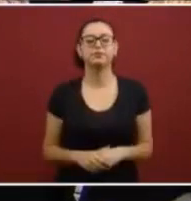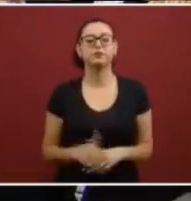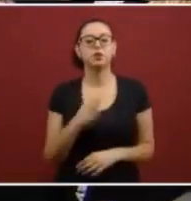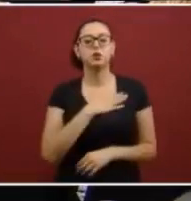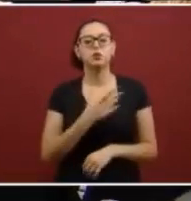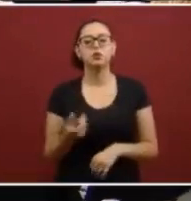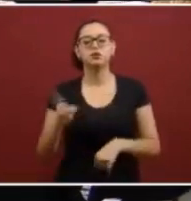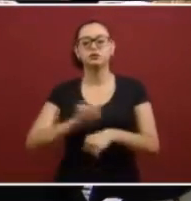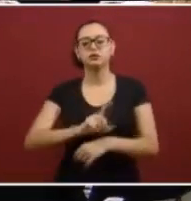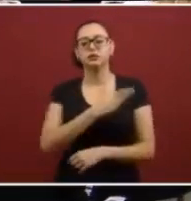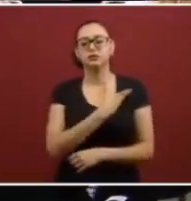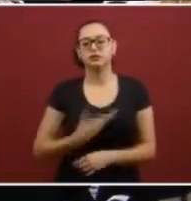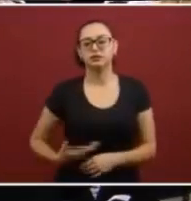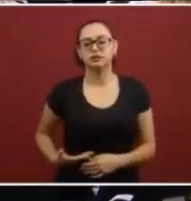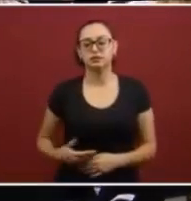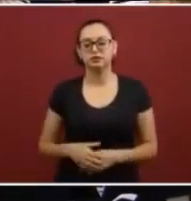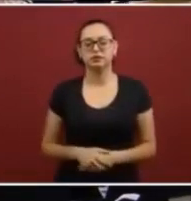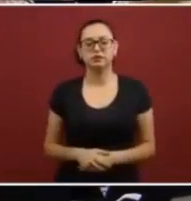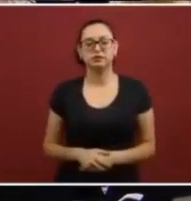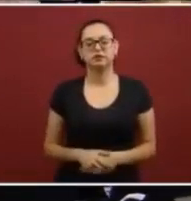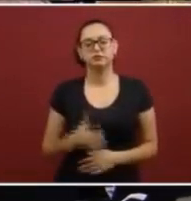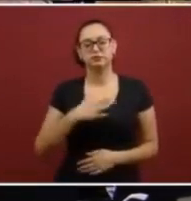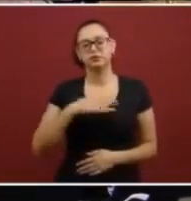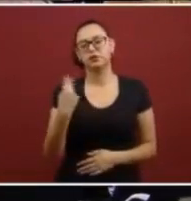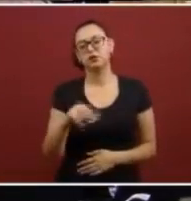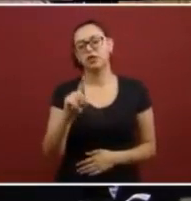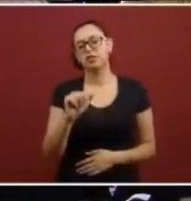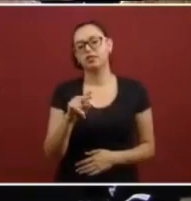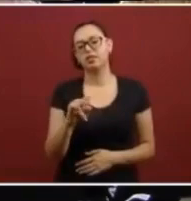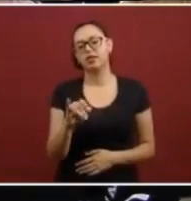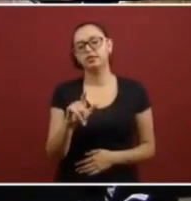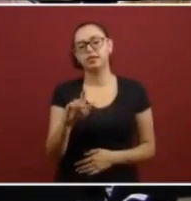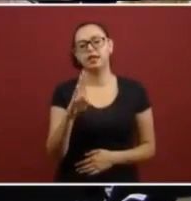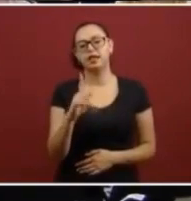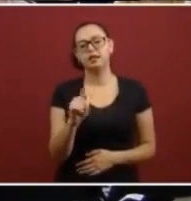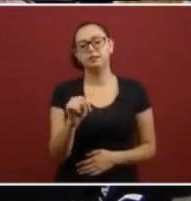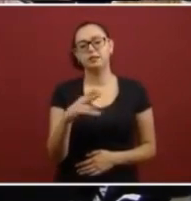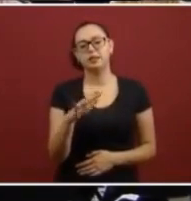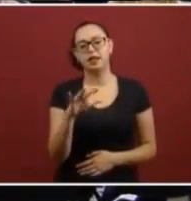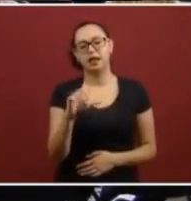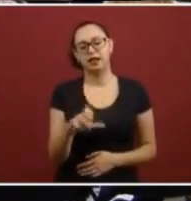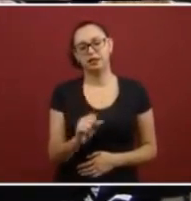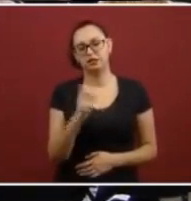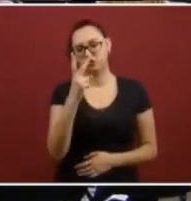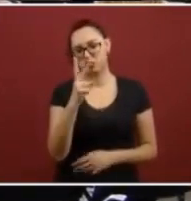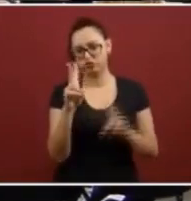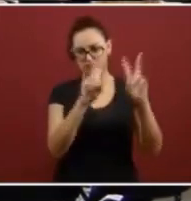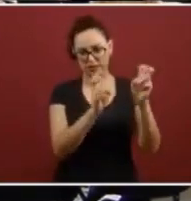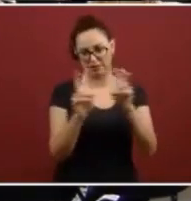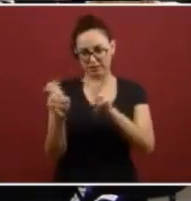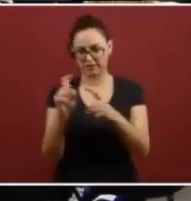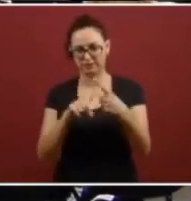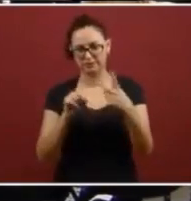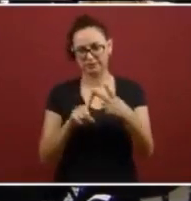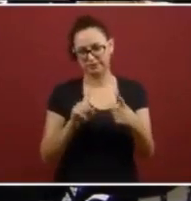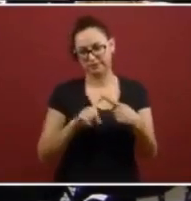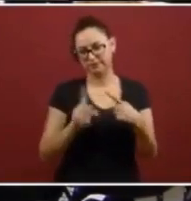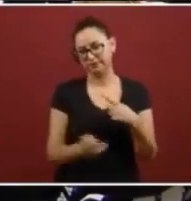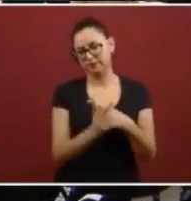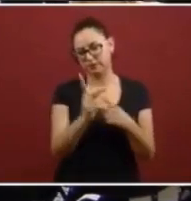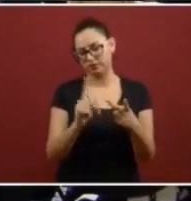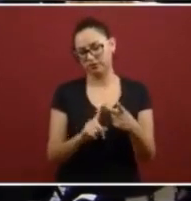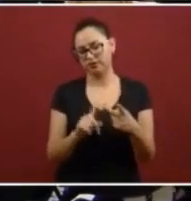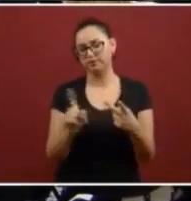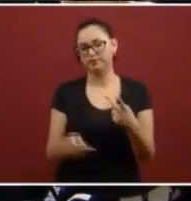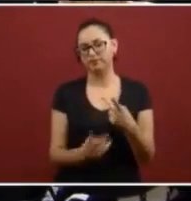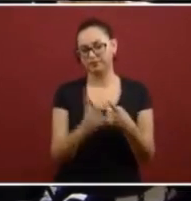presidente. things. Buenos And días, presidente. Daniel Blancas, de La Crónica. Dos temas, presidente. Uno tiene que